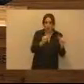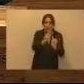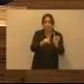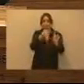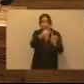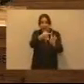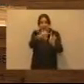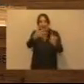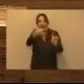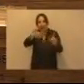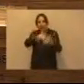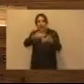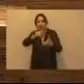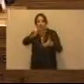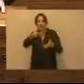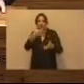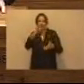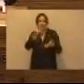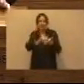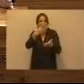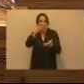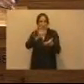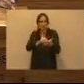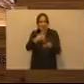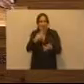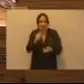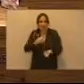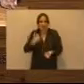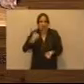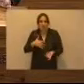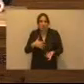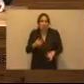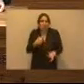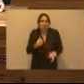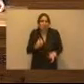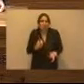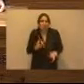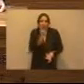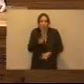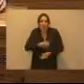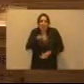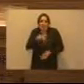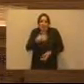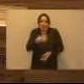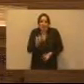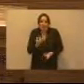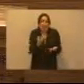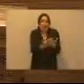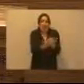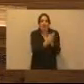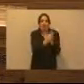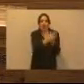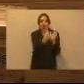500 millones de euros y ya es la tercera o cuarta vez que me lo repite y ya no puedo por menos de pedirle que me lo